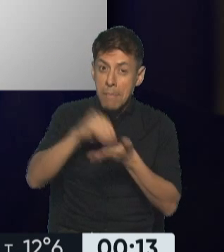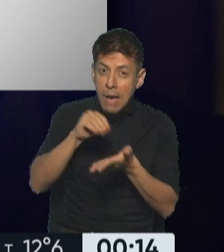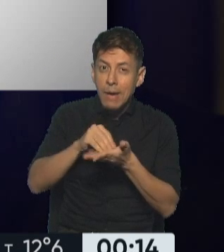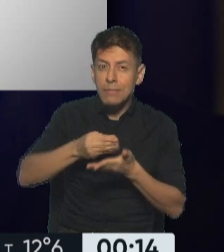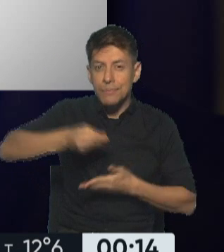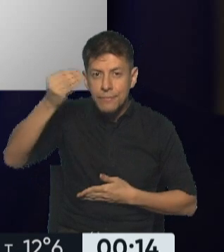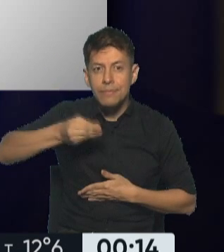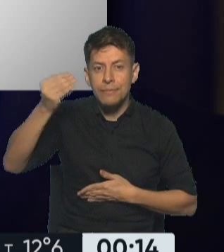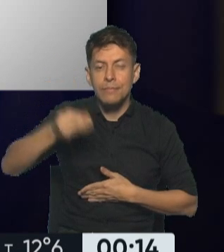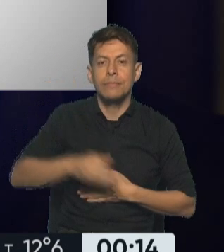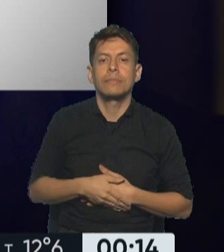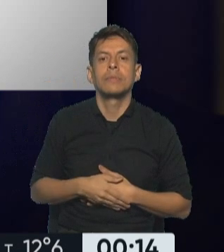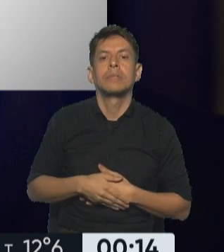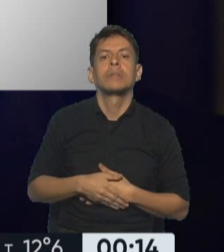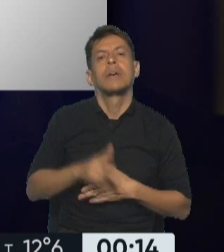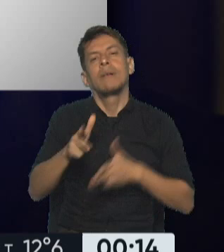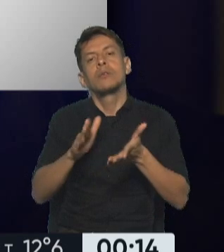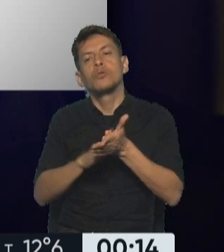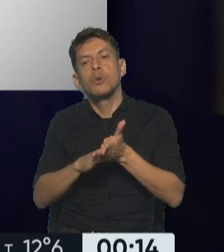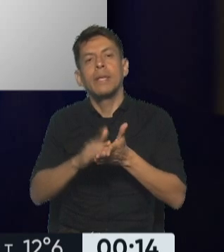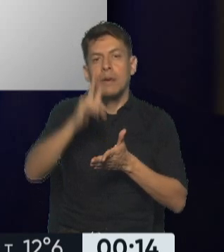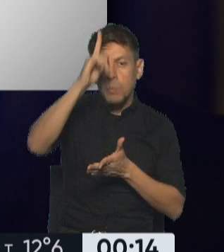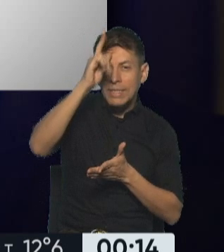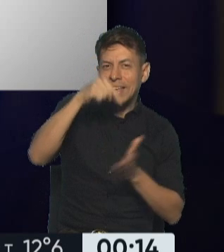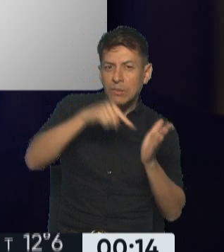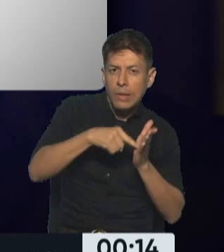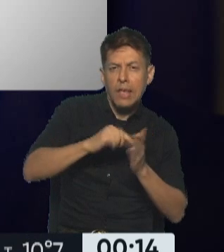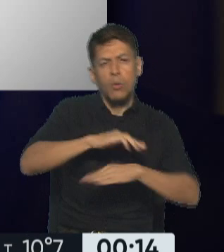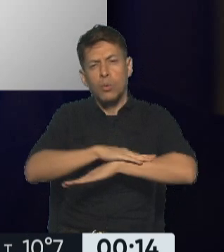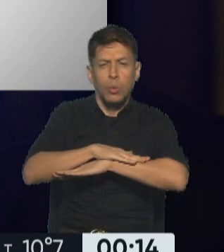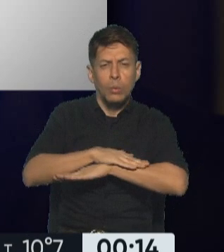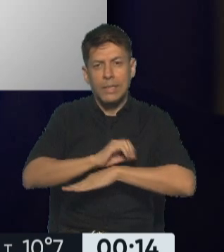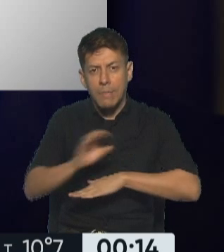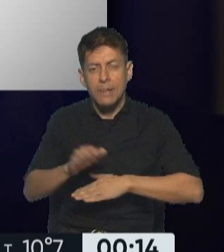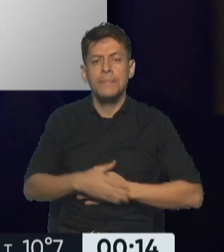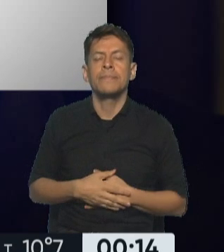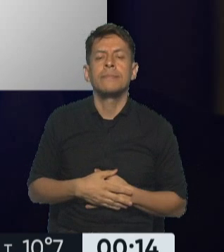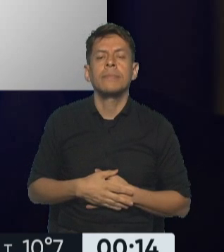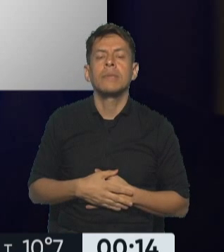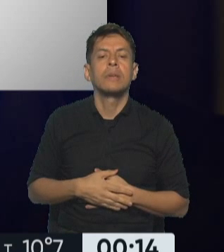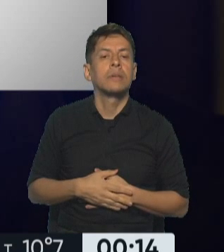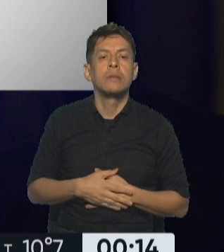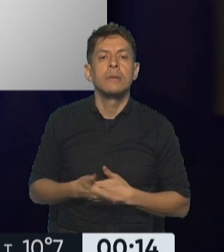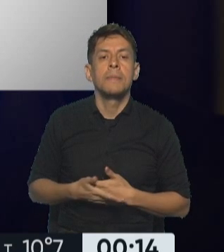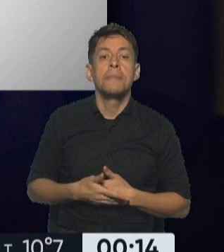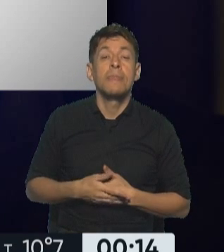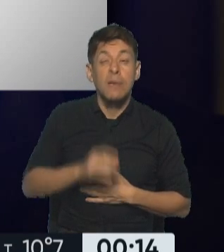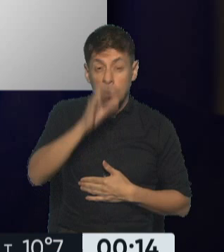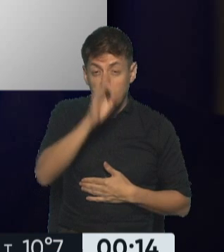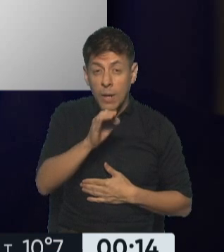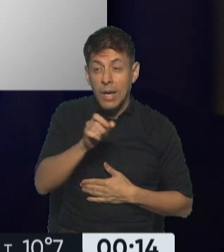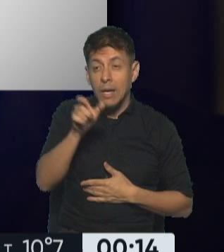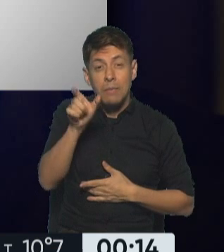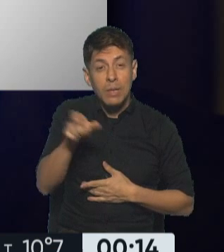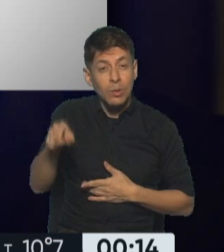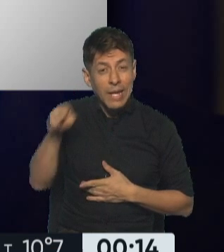a el accionar de la policía de la ciudad abajo de su vivienda. Jamás ningún militante ni simpatizante de nuestro espacio político